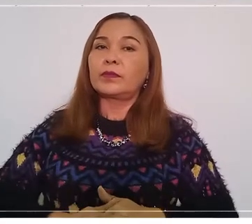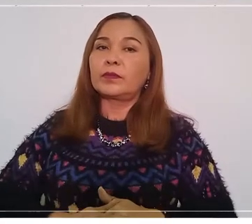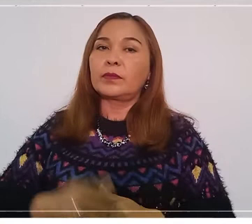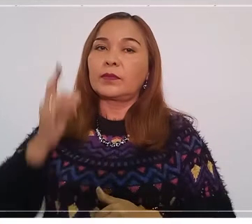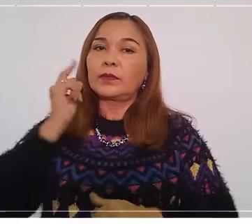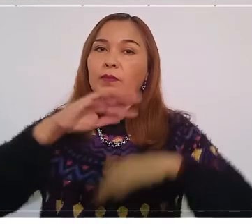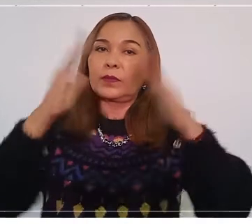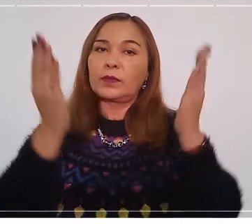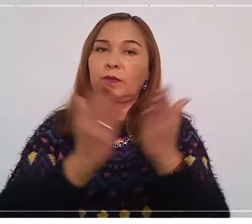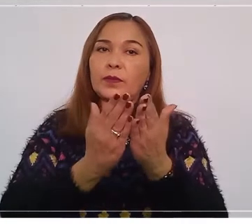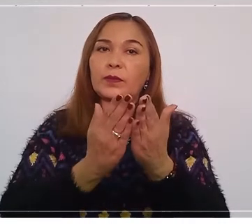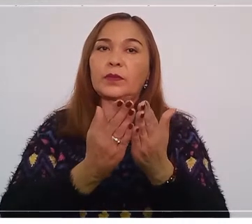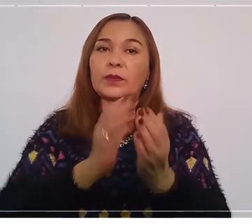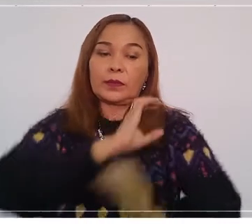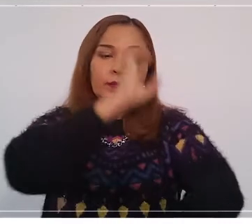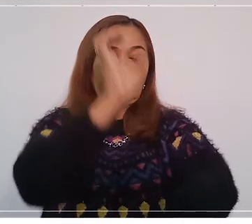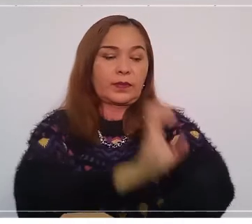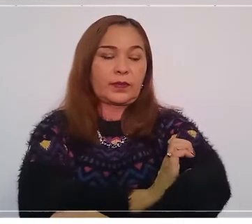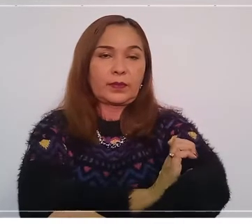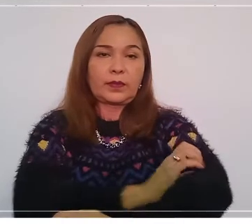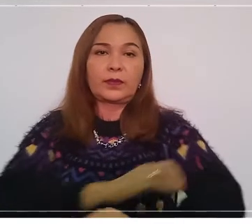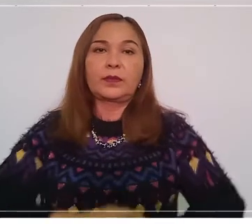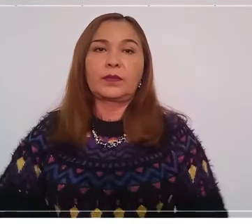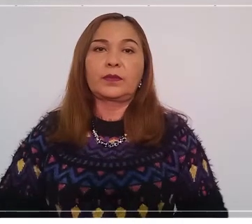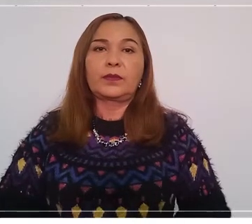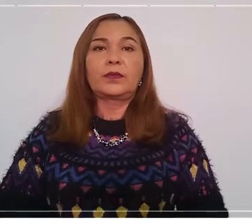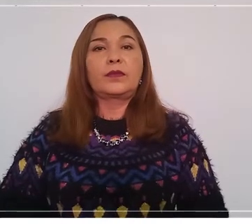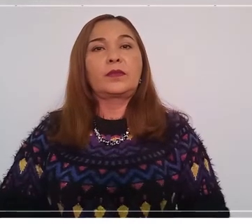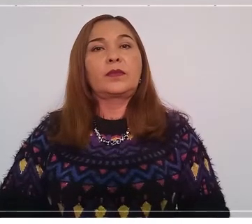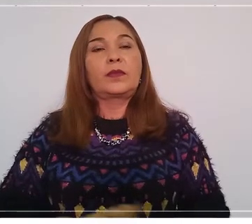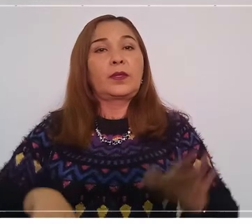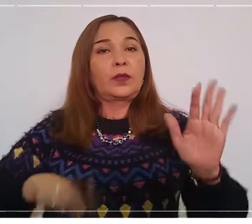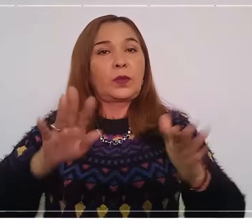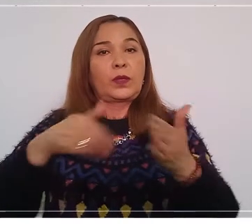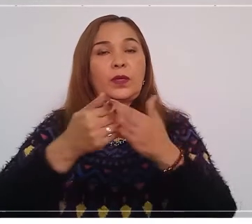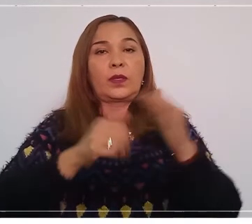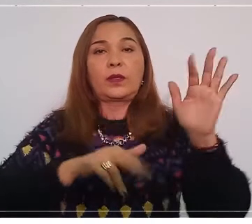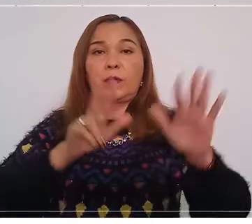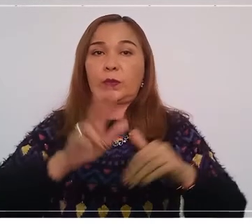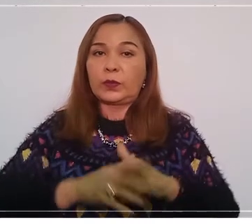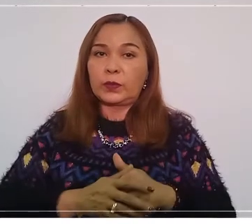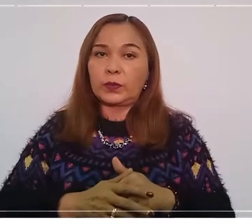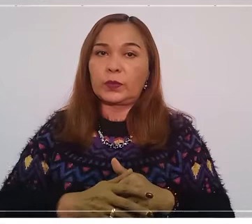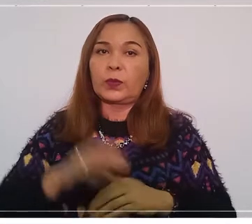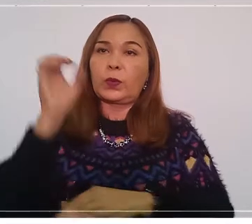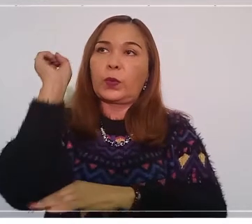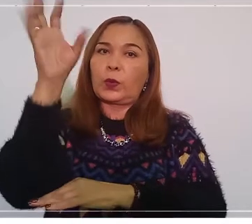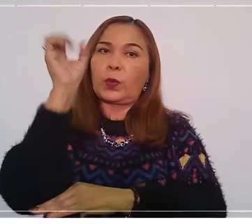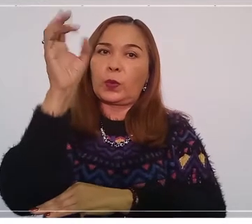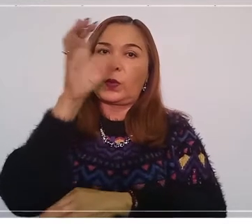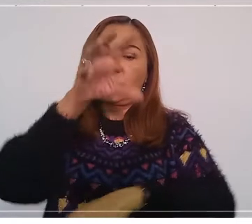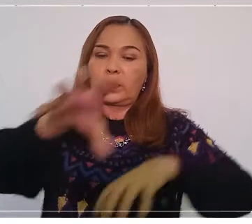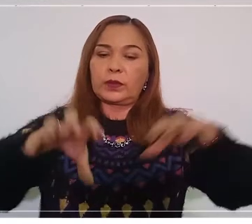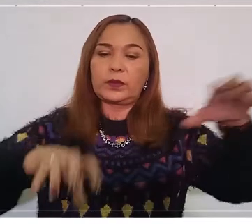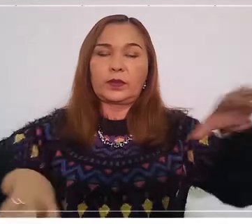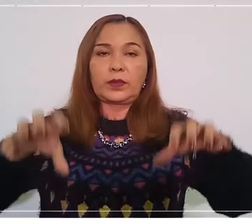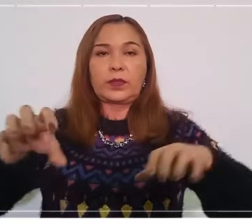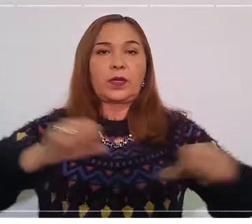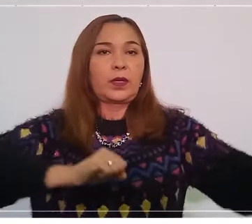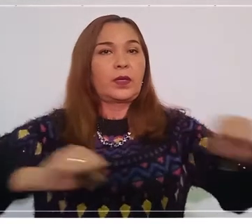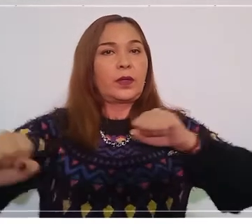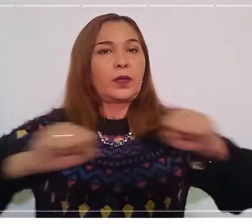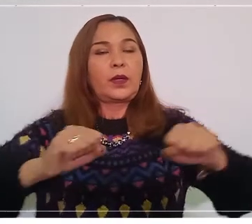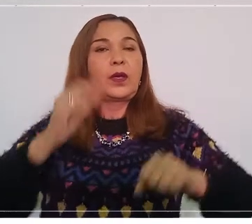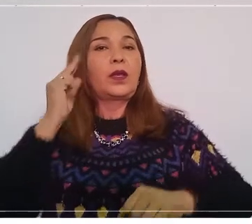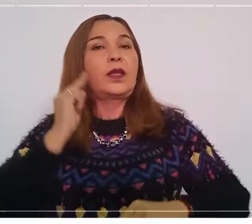día mundial de la energía del día 14 al 18 congresos regionales del